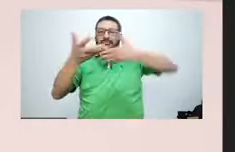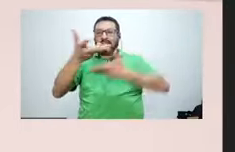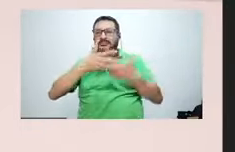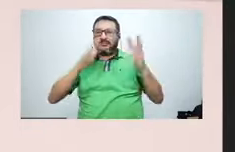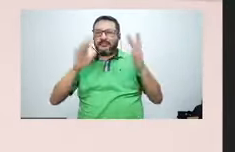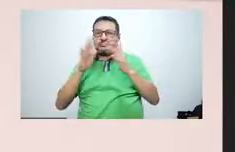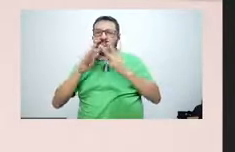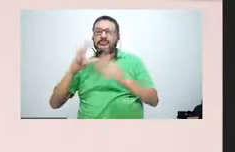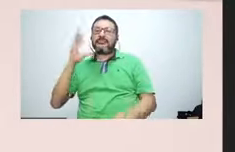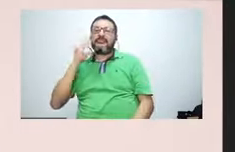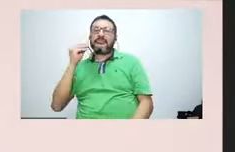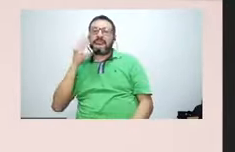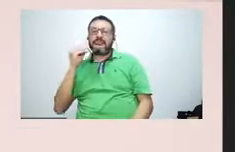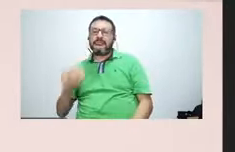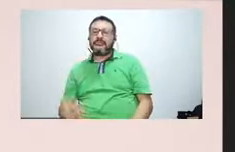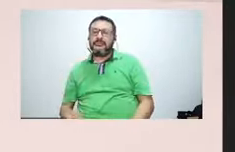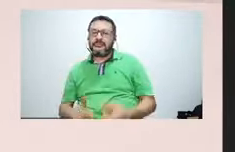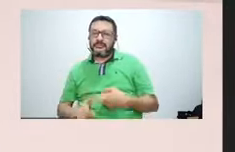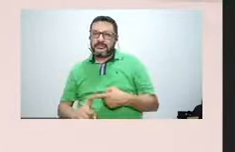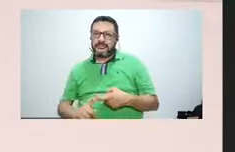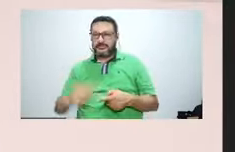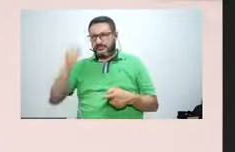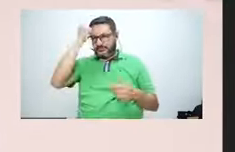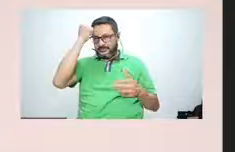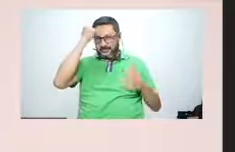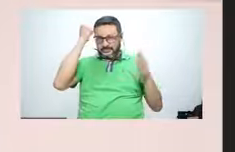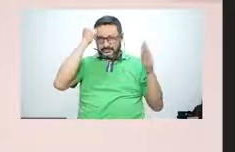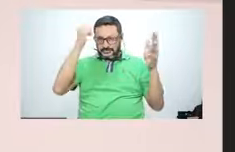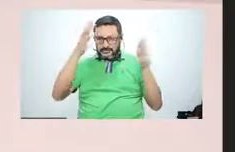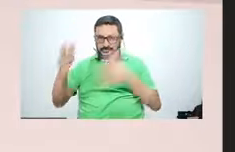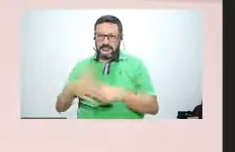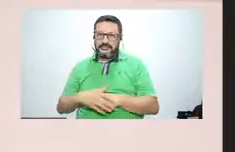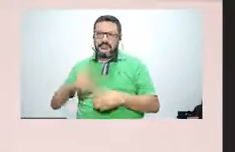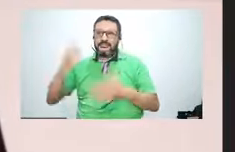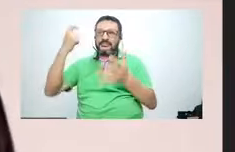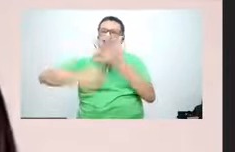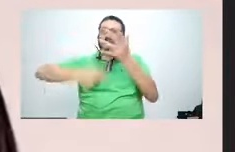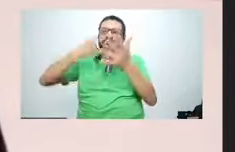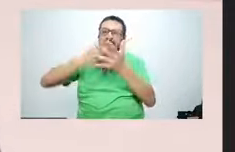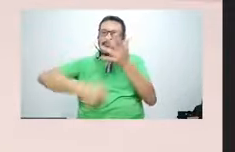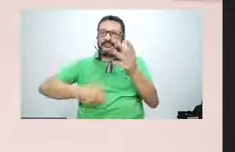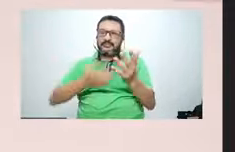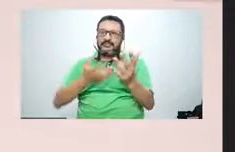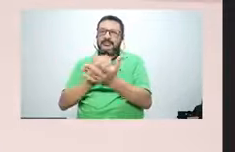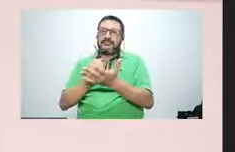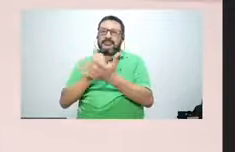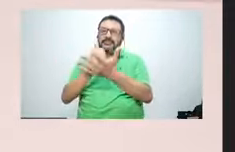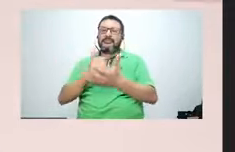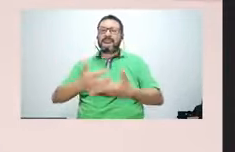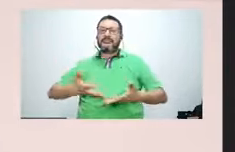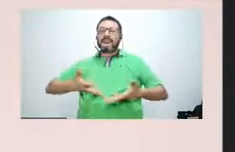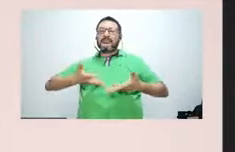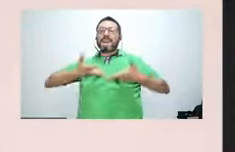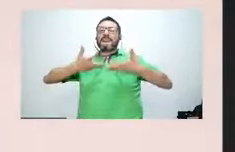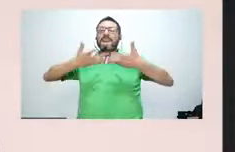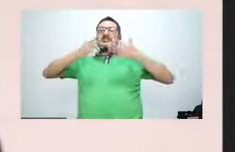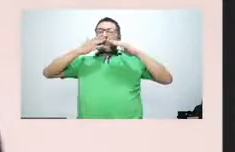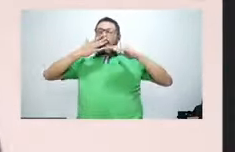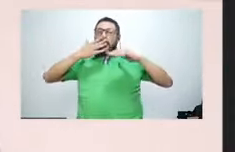te convertías en nuestra entrenadora, en la que nos corregía, en la que nos ayudaba a respirar, la que nos